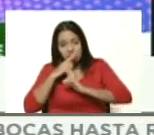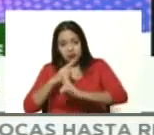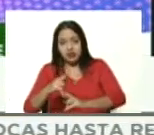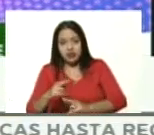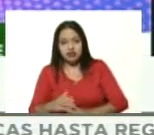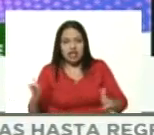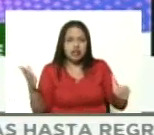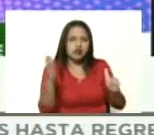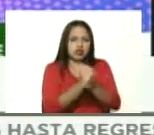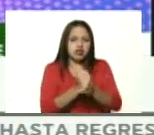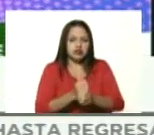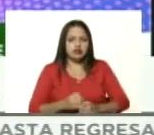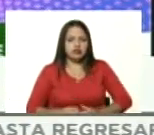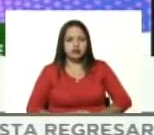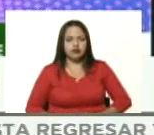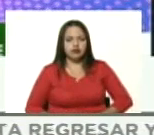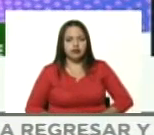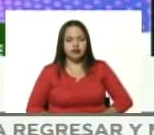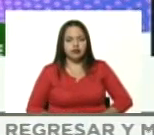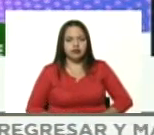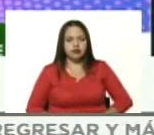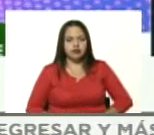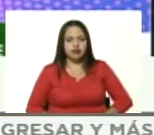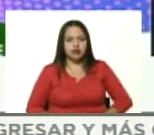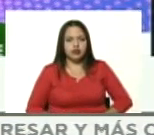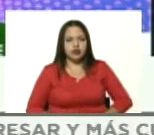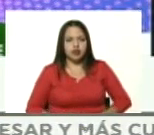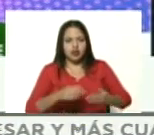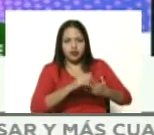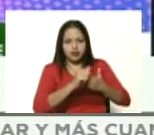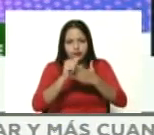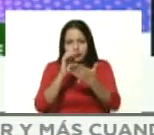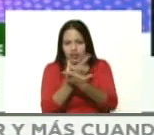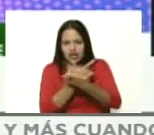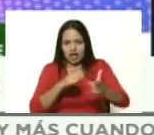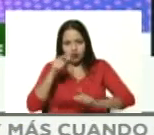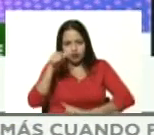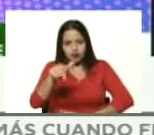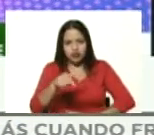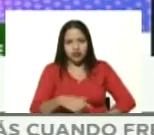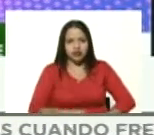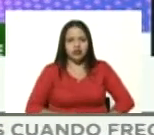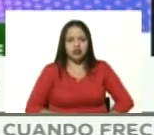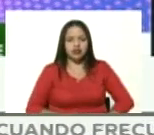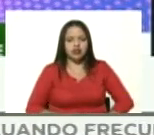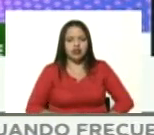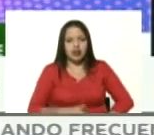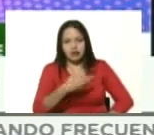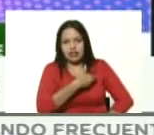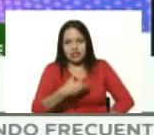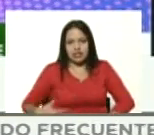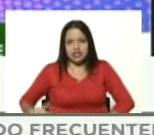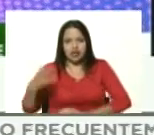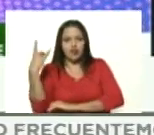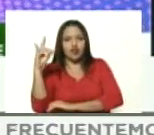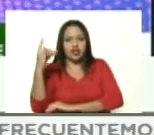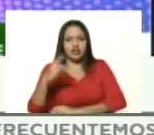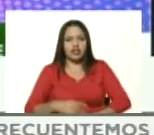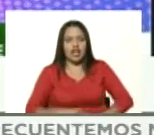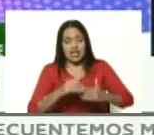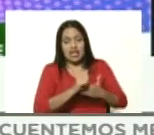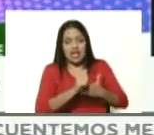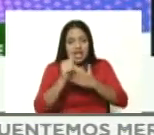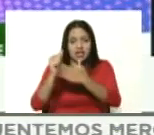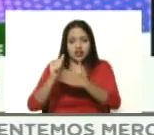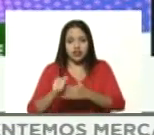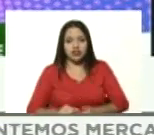las conseguiremos con el liderazgo de usted, compañero presidente, el liderazgo de Bolivia, el